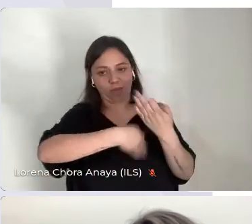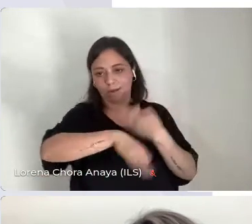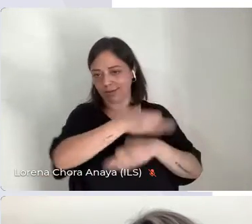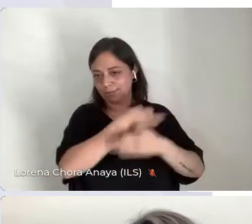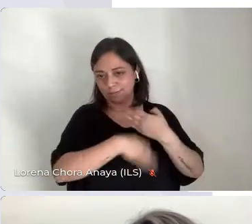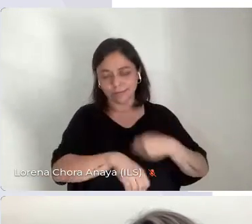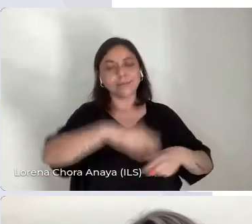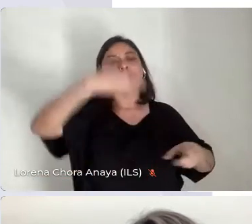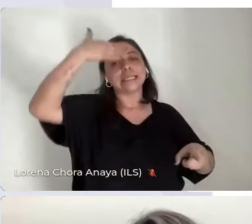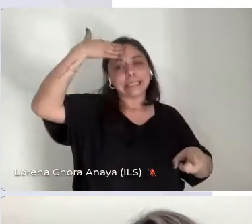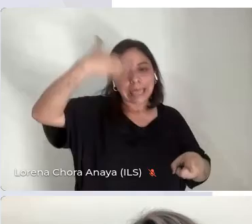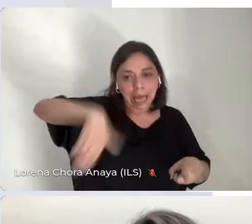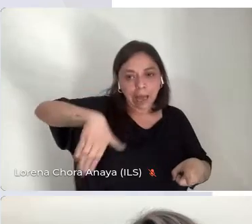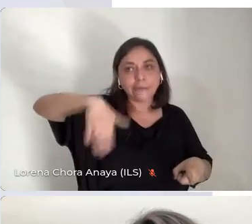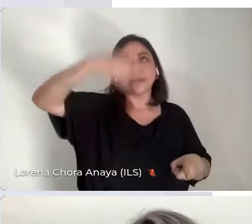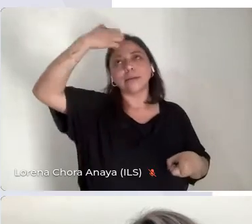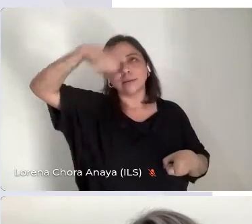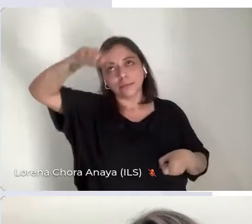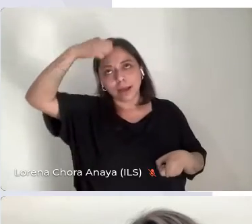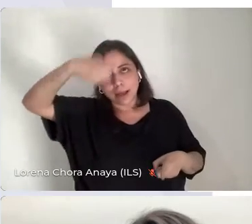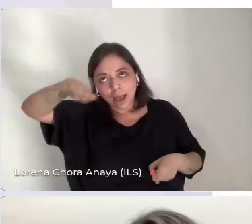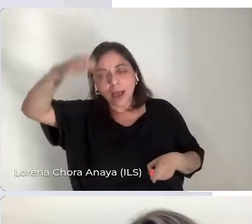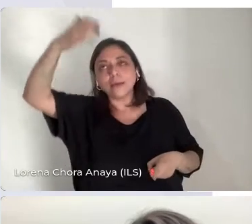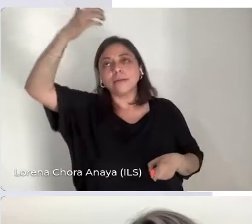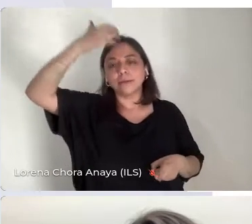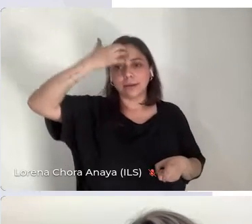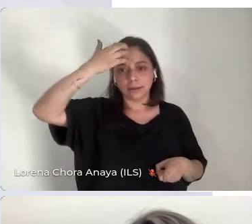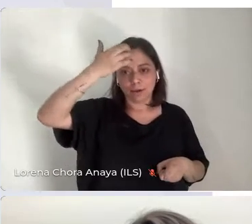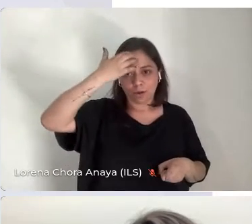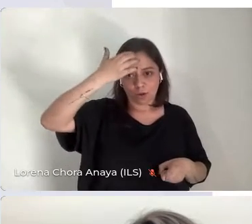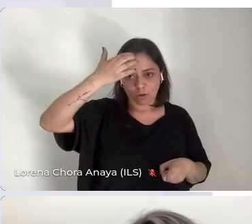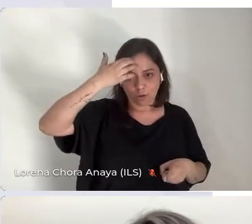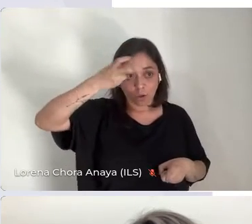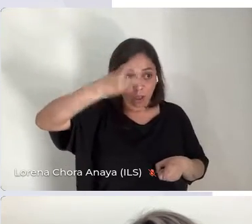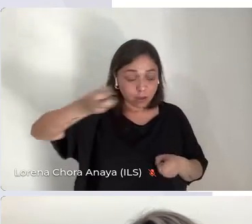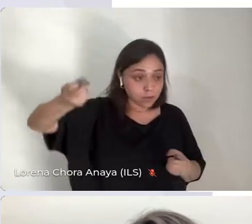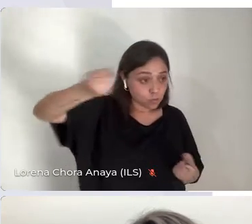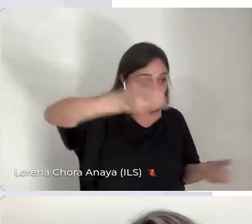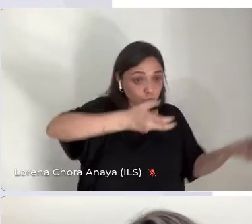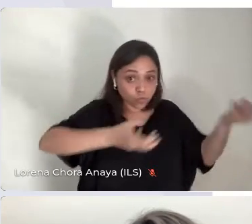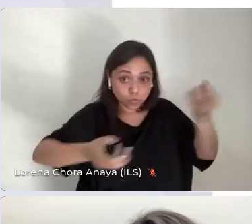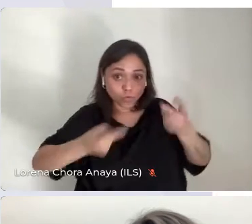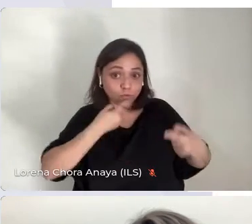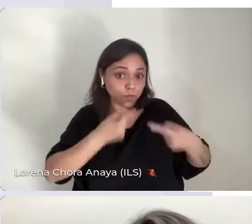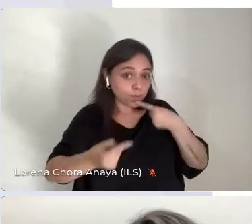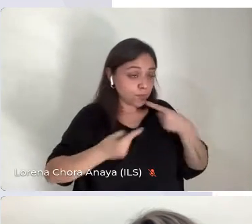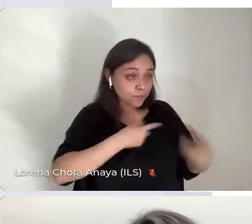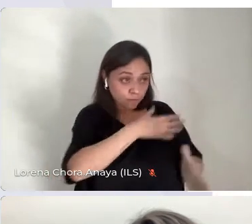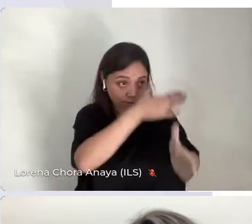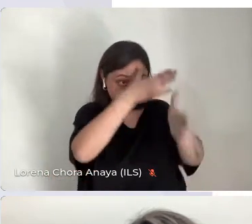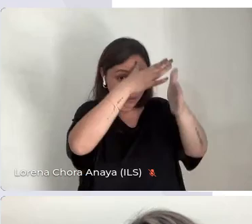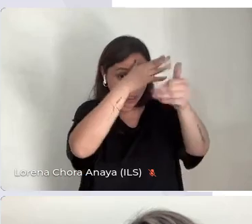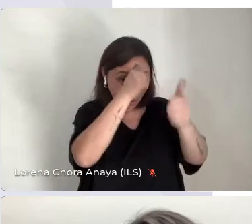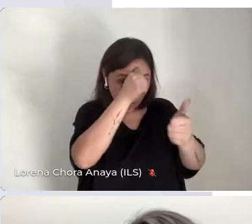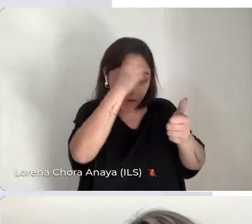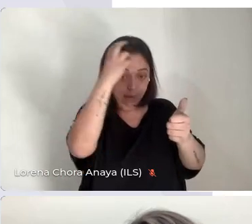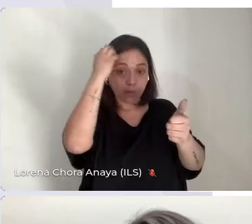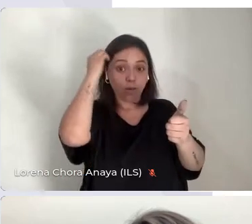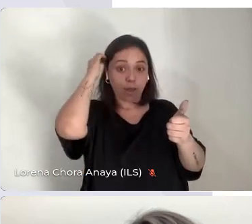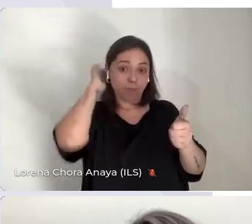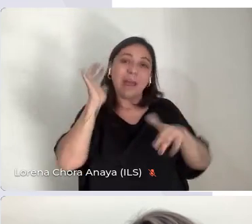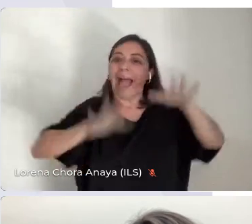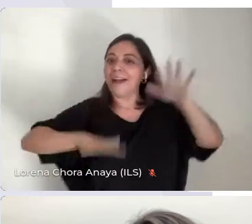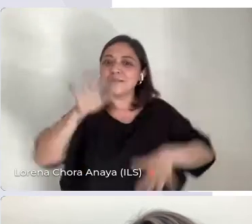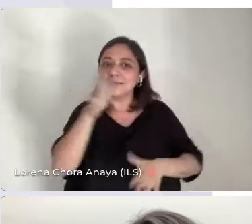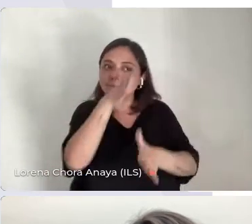conocimiento y esta experiencia que si hacemos y nos ponemos de acuerdo, que también esa es otra de las partes donde se puede complicar, tener